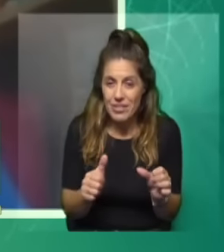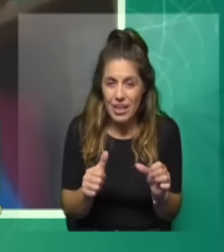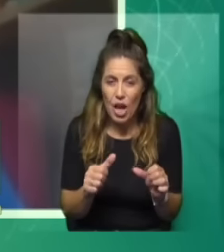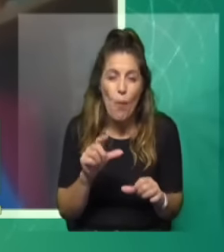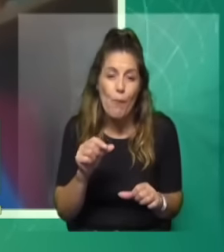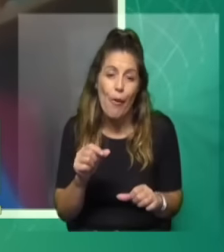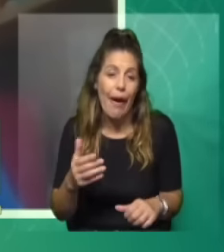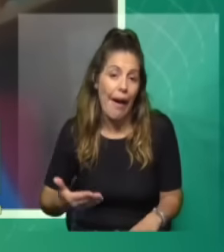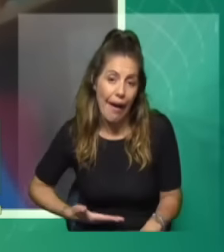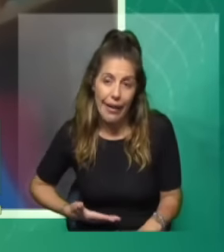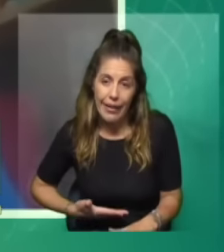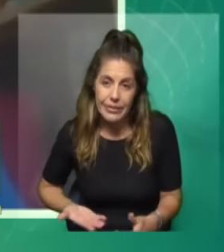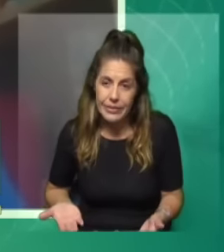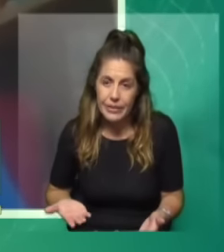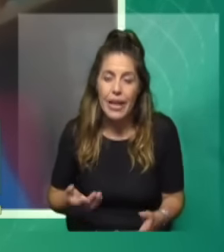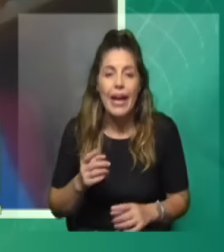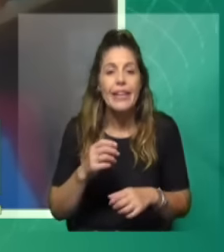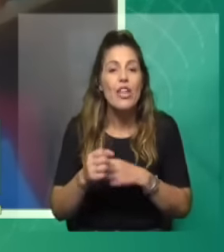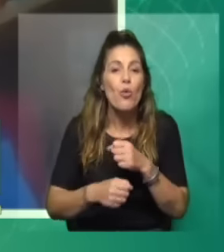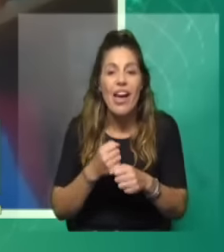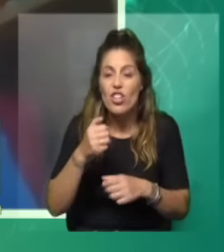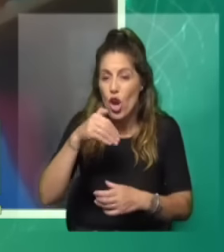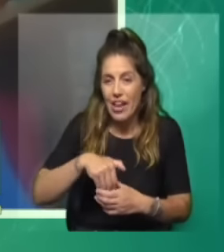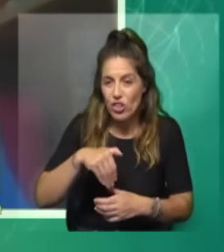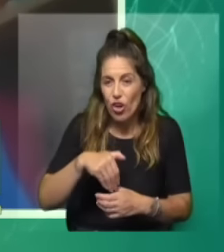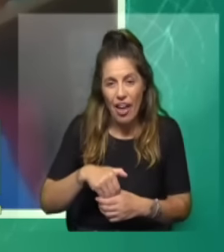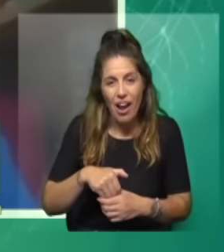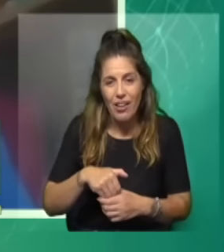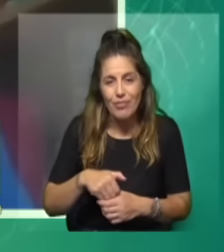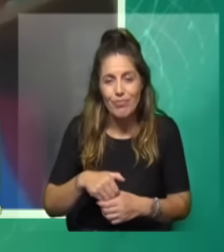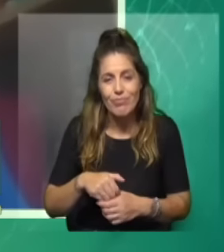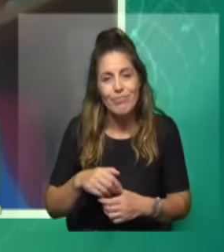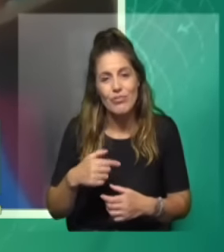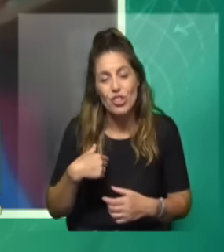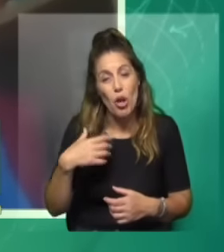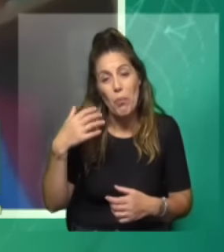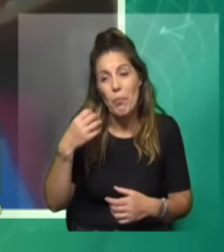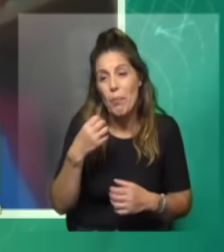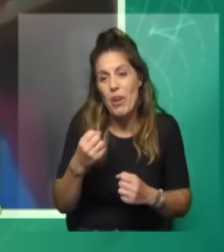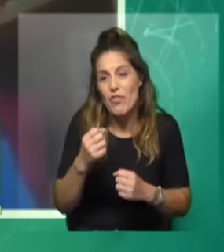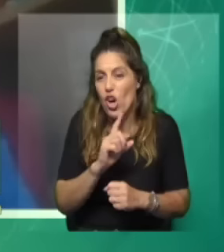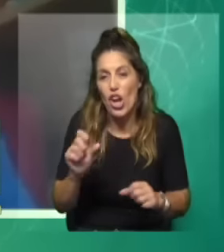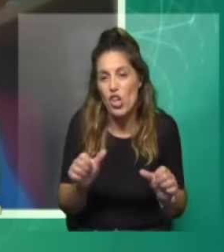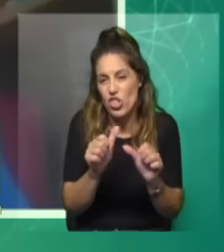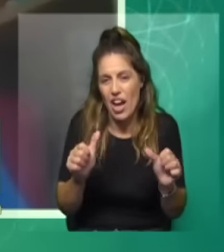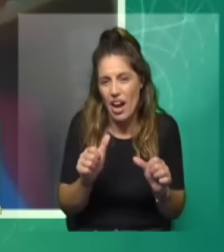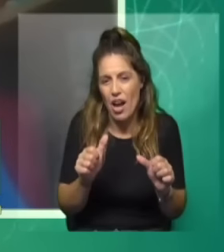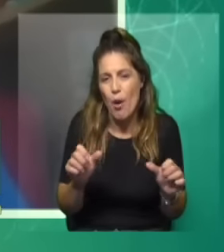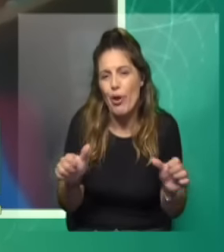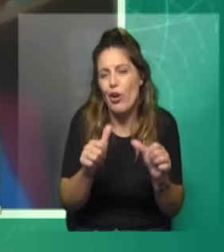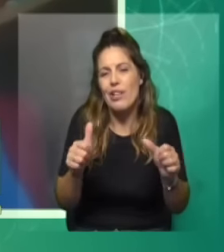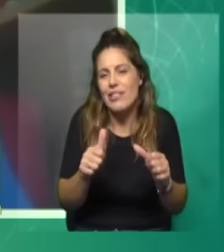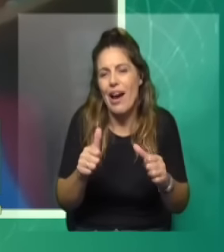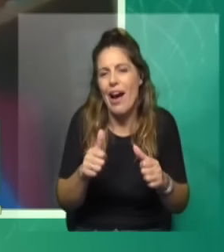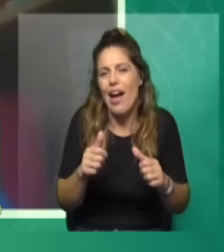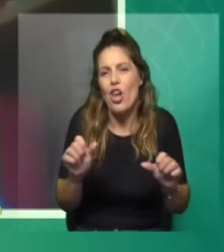pocas ganas este y en año electoral este yo prefiero que no se G nada porque lo que se haga va a ser para la tribuna y